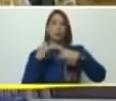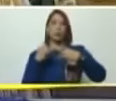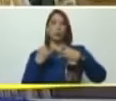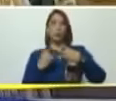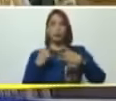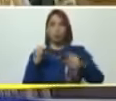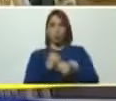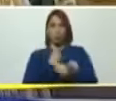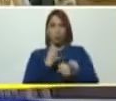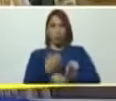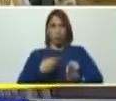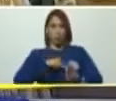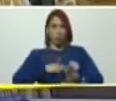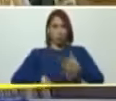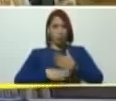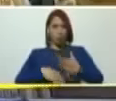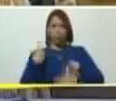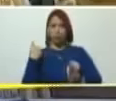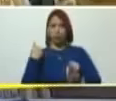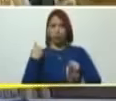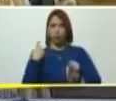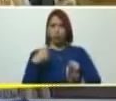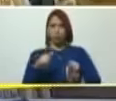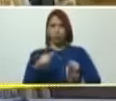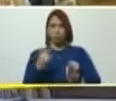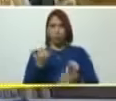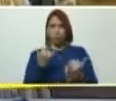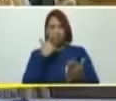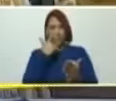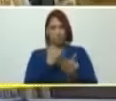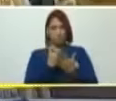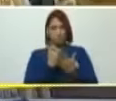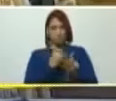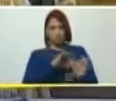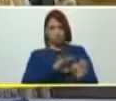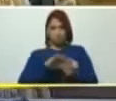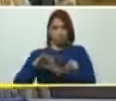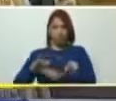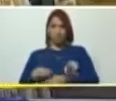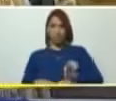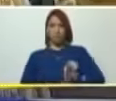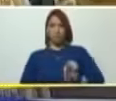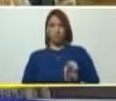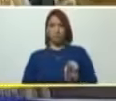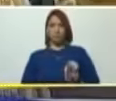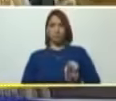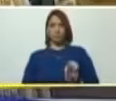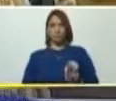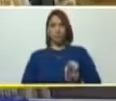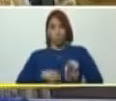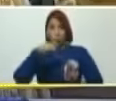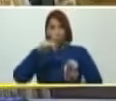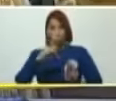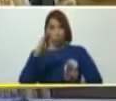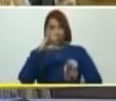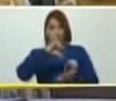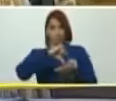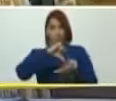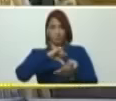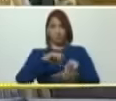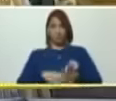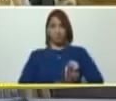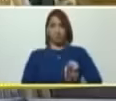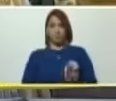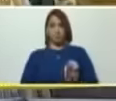que vamos teniendo. Ahora, fíjense ustedes. Hoy en Caracas se